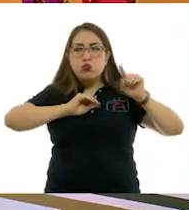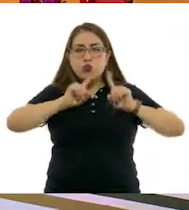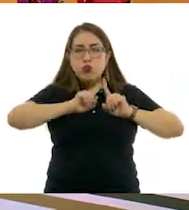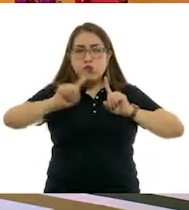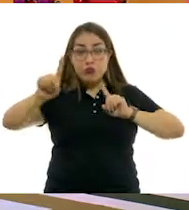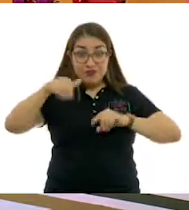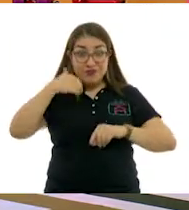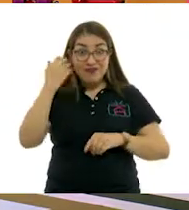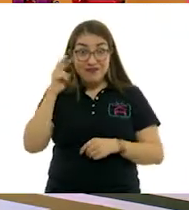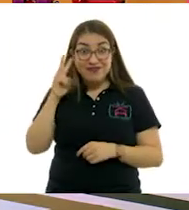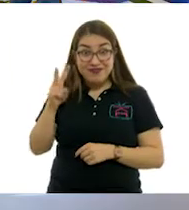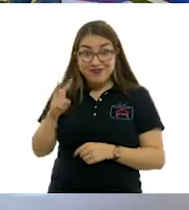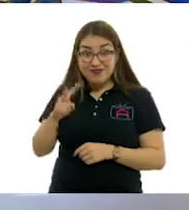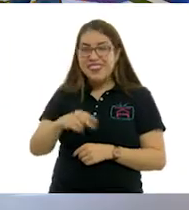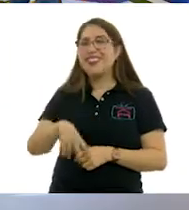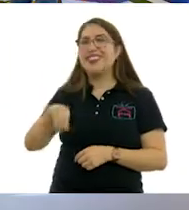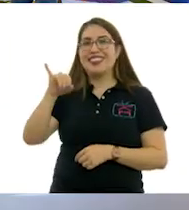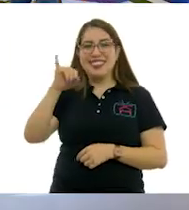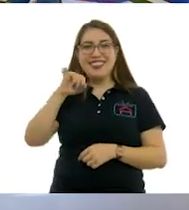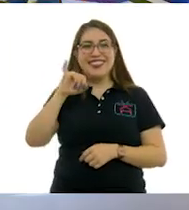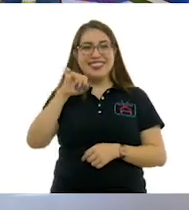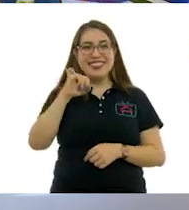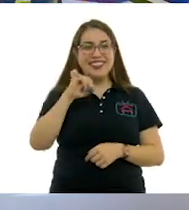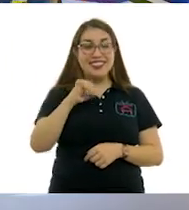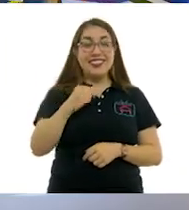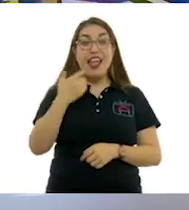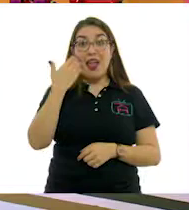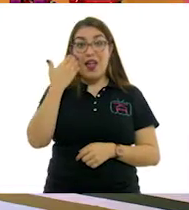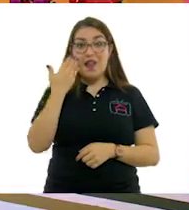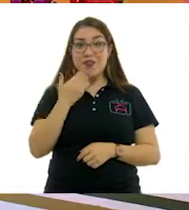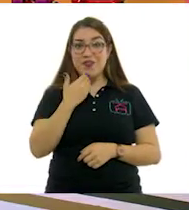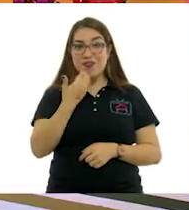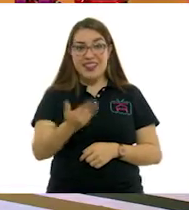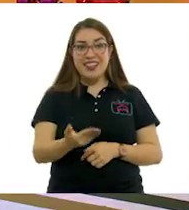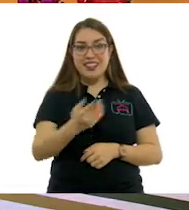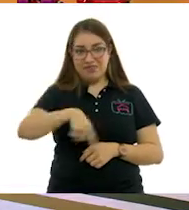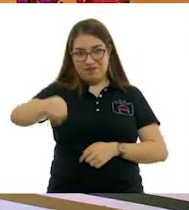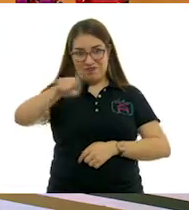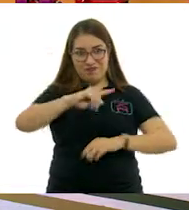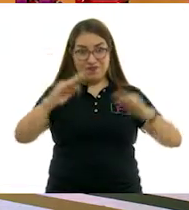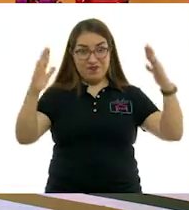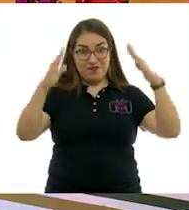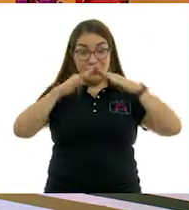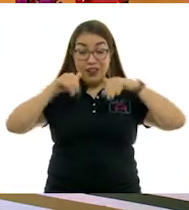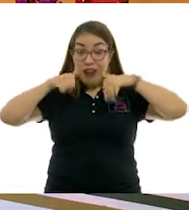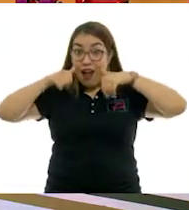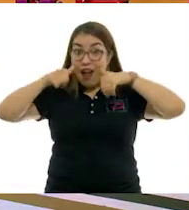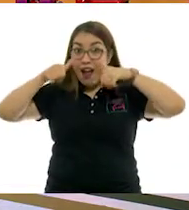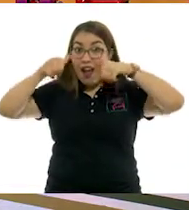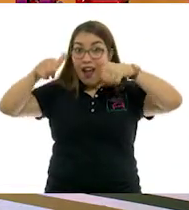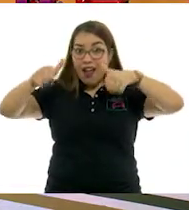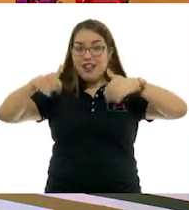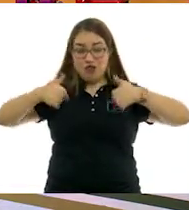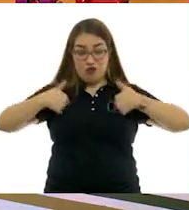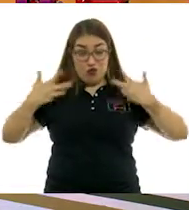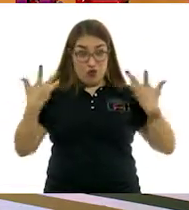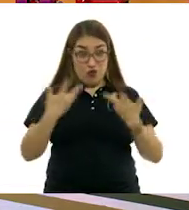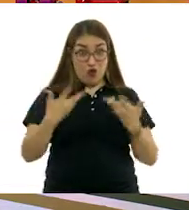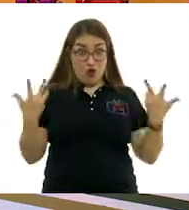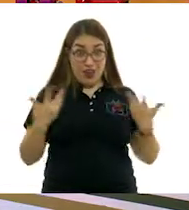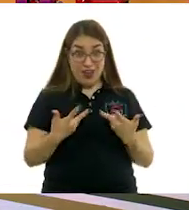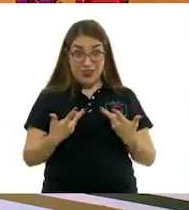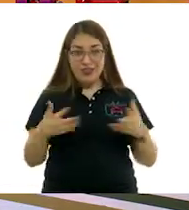secuencia? ¡Sí! Muy bien, Eric. Entonces, en casa los voy a invitar, niñas y niños, pongan mucha atención a lo que yo voy haciendo y a